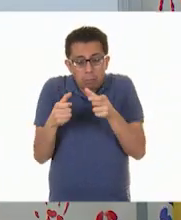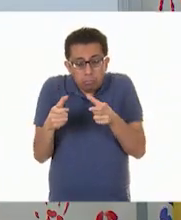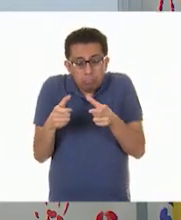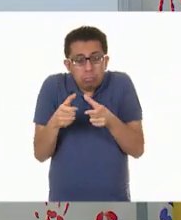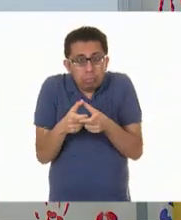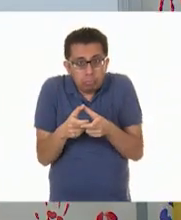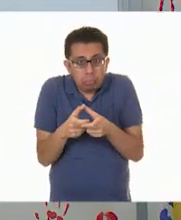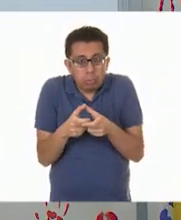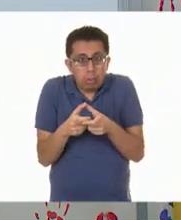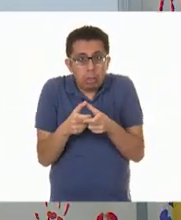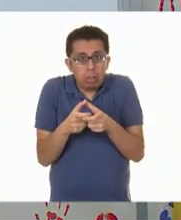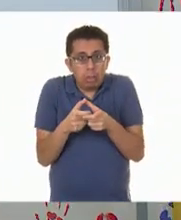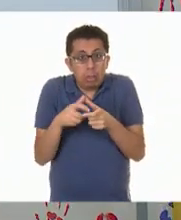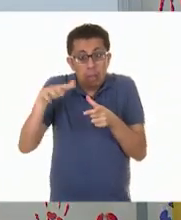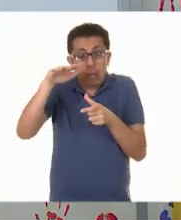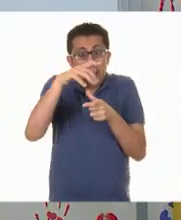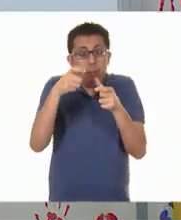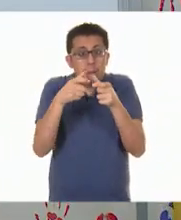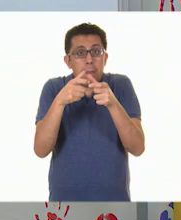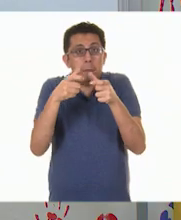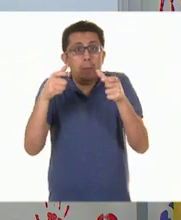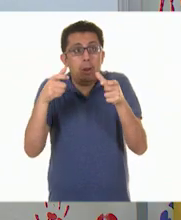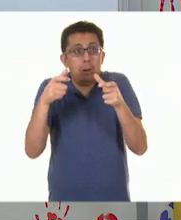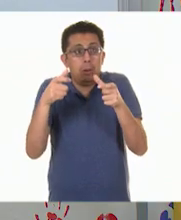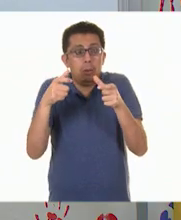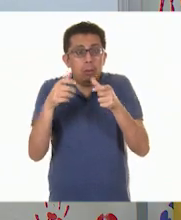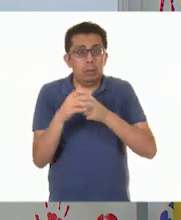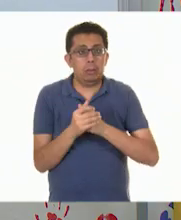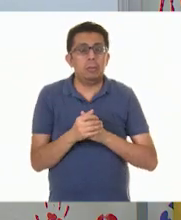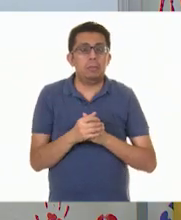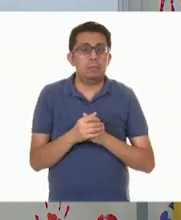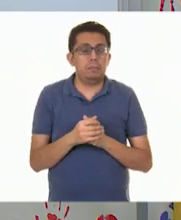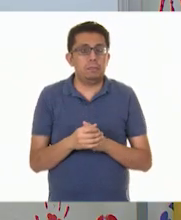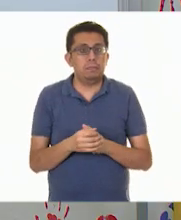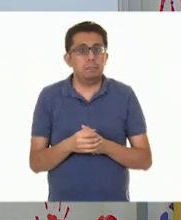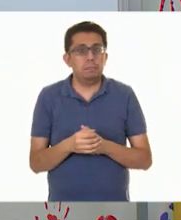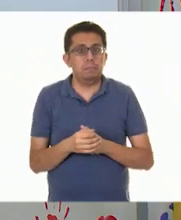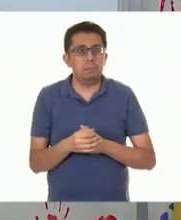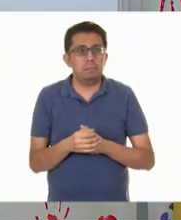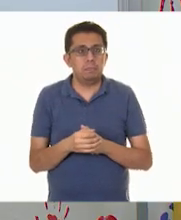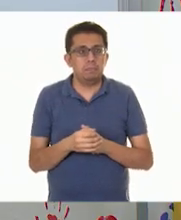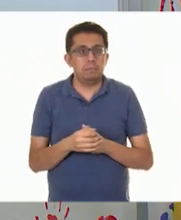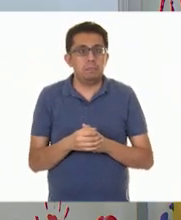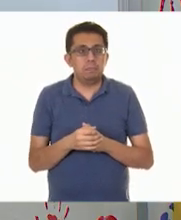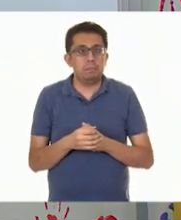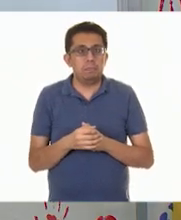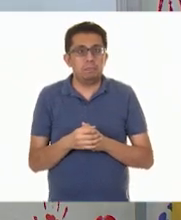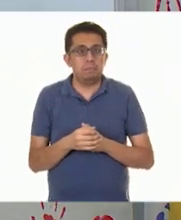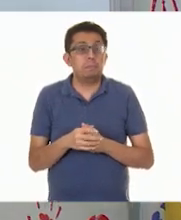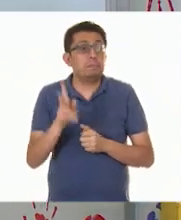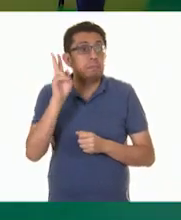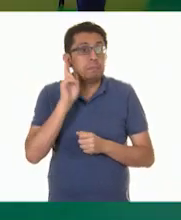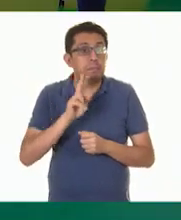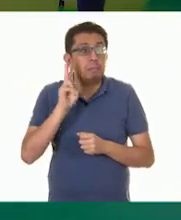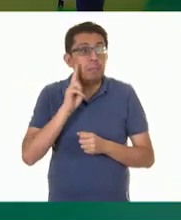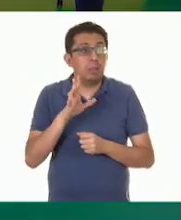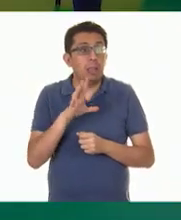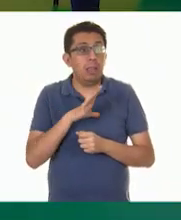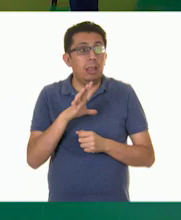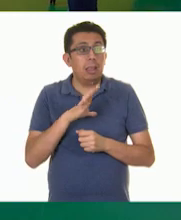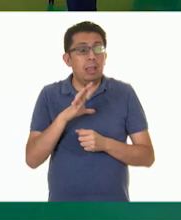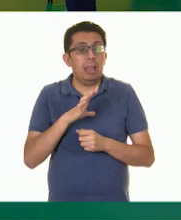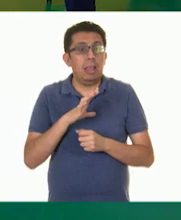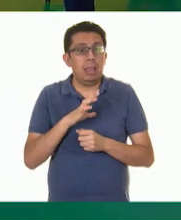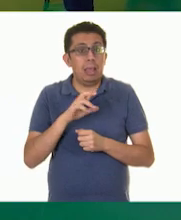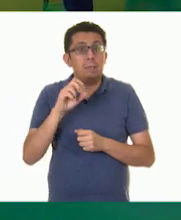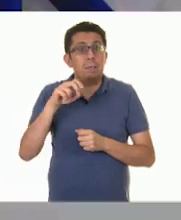agujero. Sí. En cambio, los otros son como más como un cilindro, como muy parejos. Sí, a ver. Y este tiene Estambre. hilo